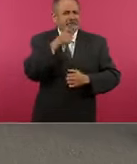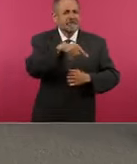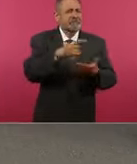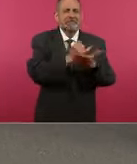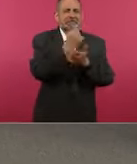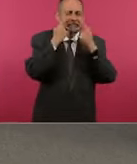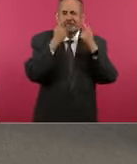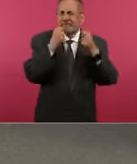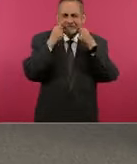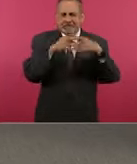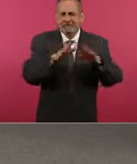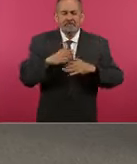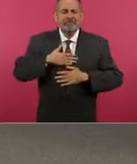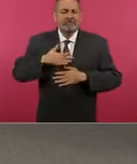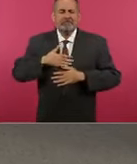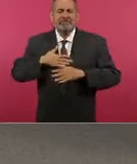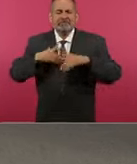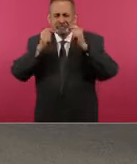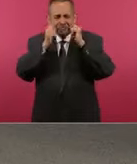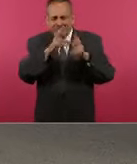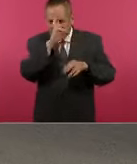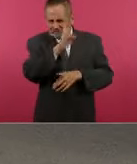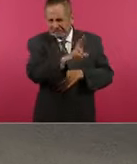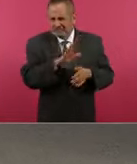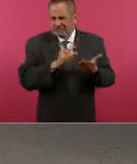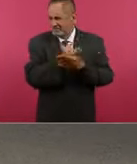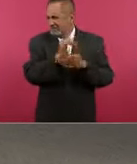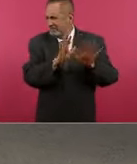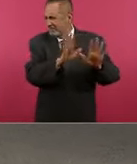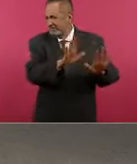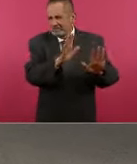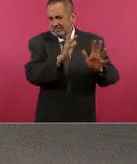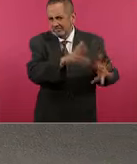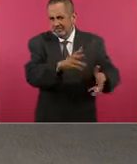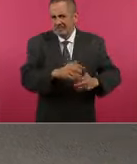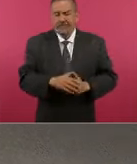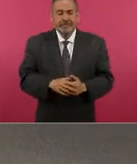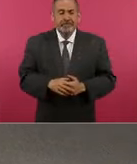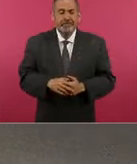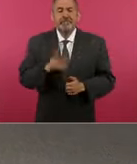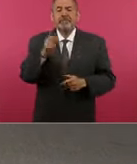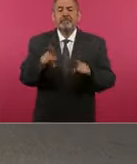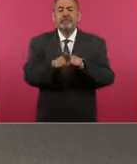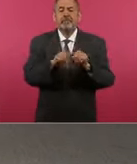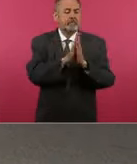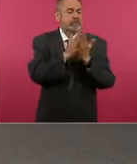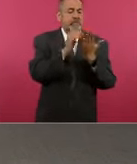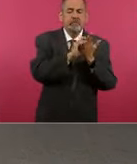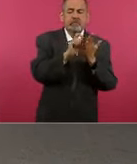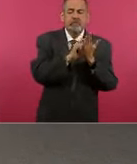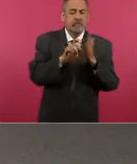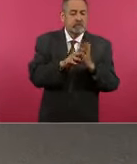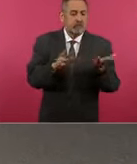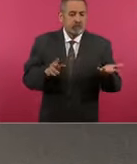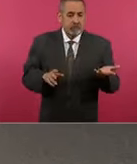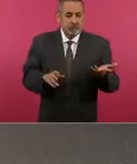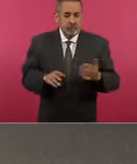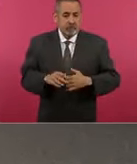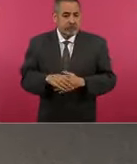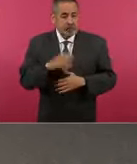Lo que decidan. No, nosotros vamos a respetar siempre. Es como lo de los libros. ¿No quieren que